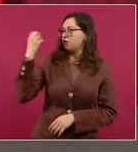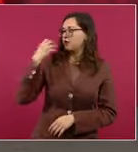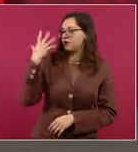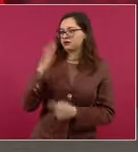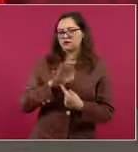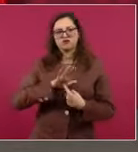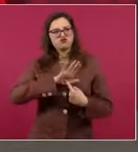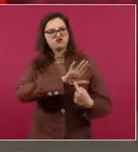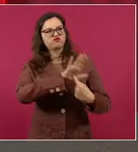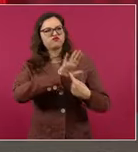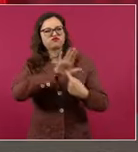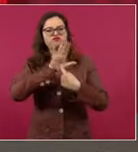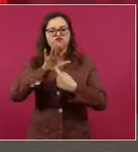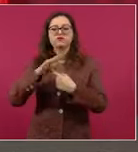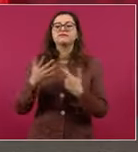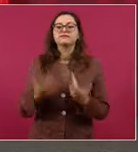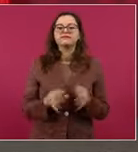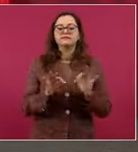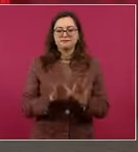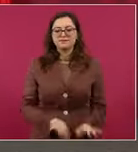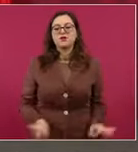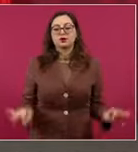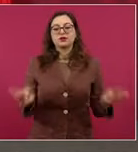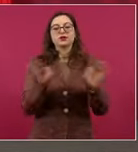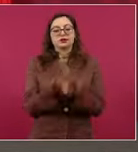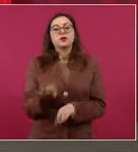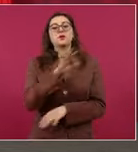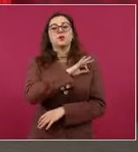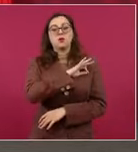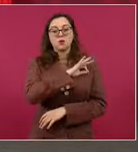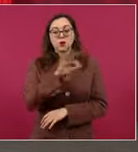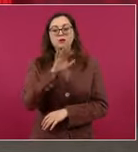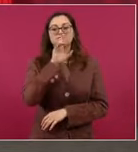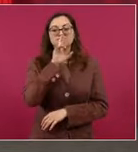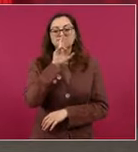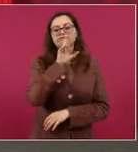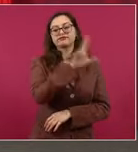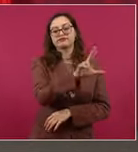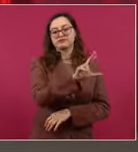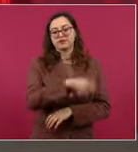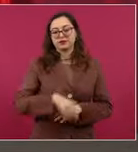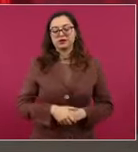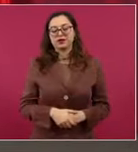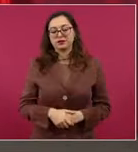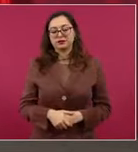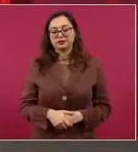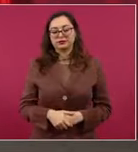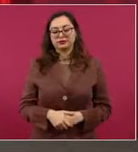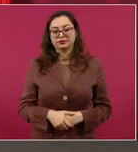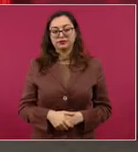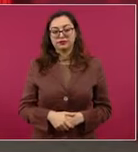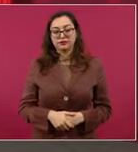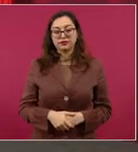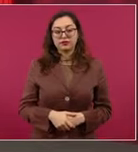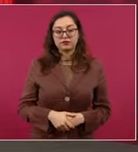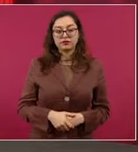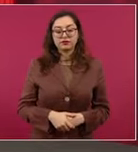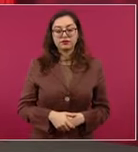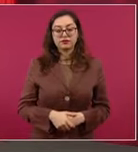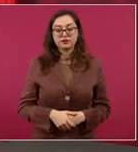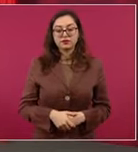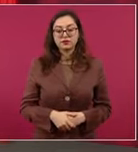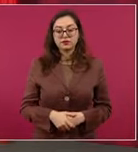mañanera, que podemos replicar. Acaba de haber un